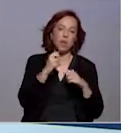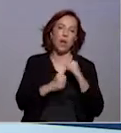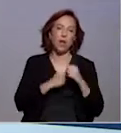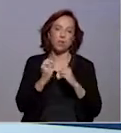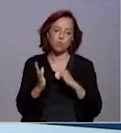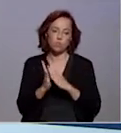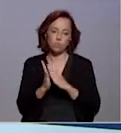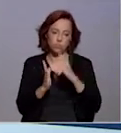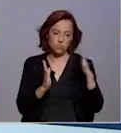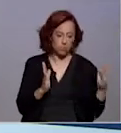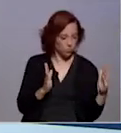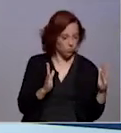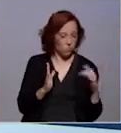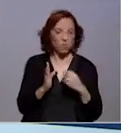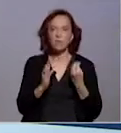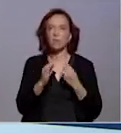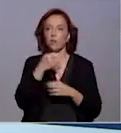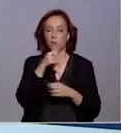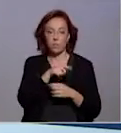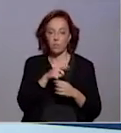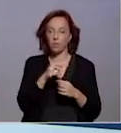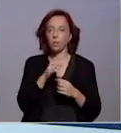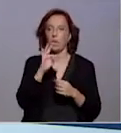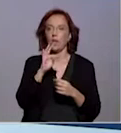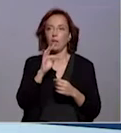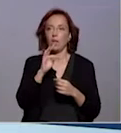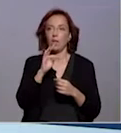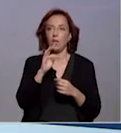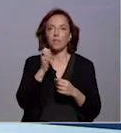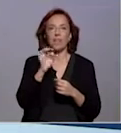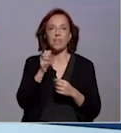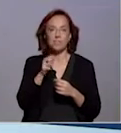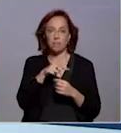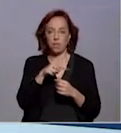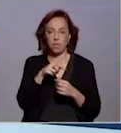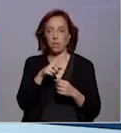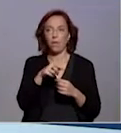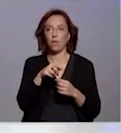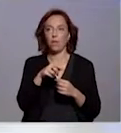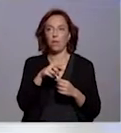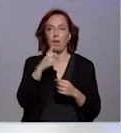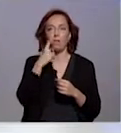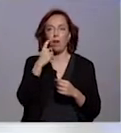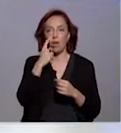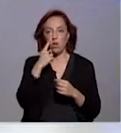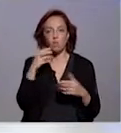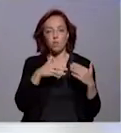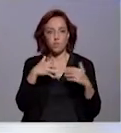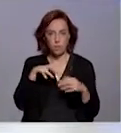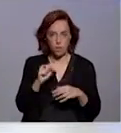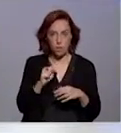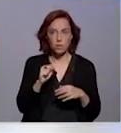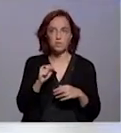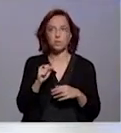de un digamos una taza desiguales los valores participan más de la actividad